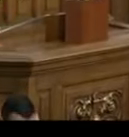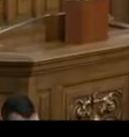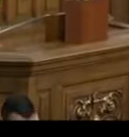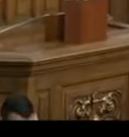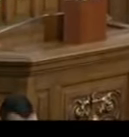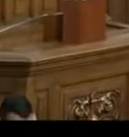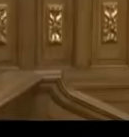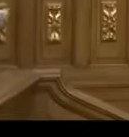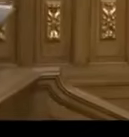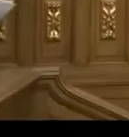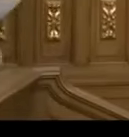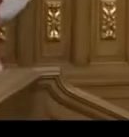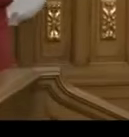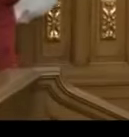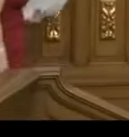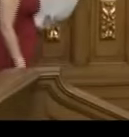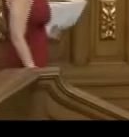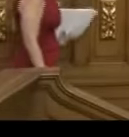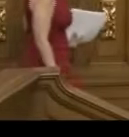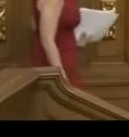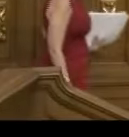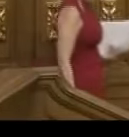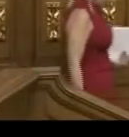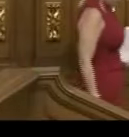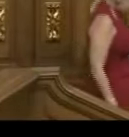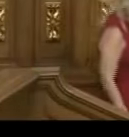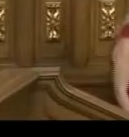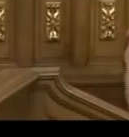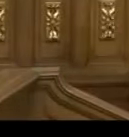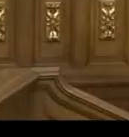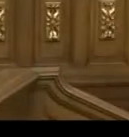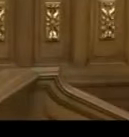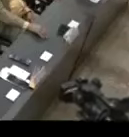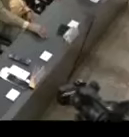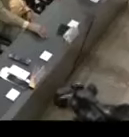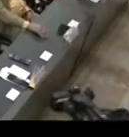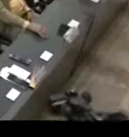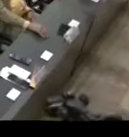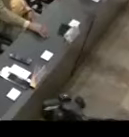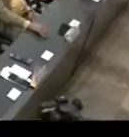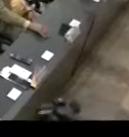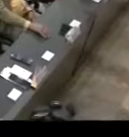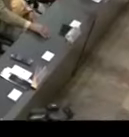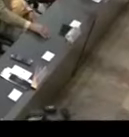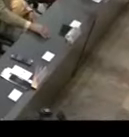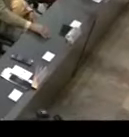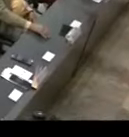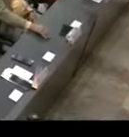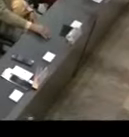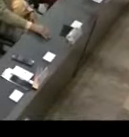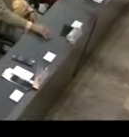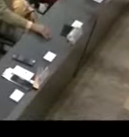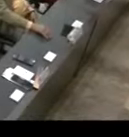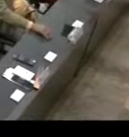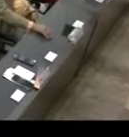Voy a dejar en el derecho de palabra a la diputada Niloa Delgado. Micrófono para la diputada, por favor.